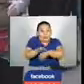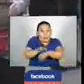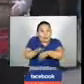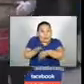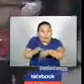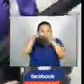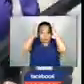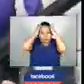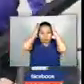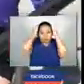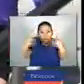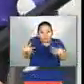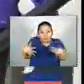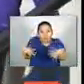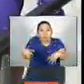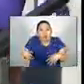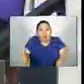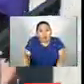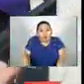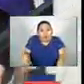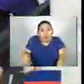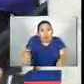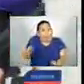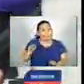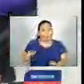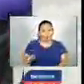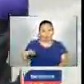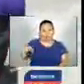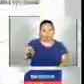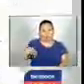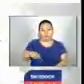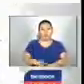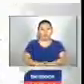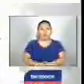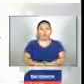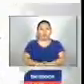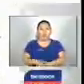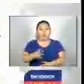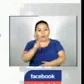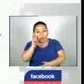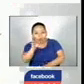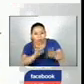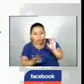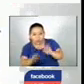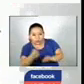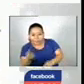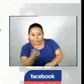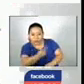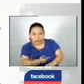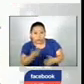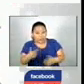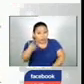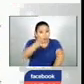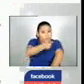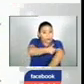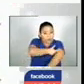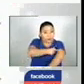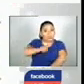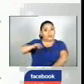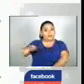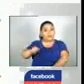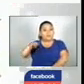nerviosas, causando debilidad muscular y a veces parálisis. Los informes de eventos adversos después del uso de la vacuna Janssen